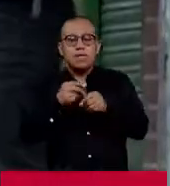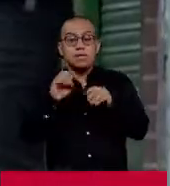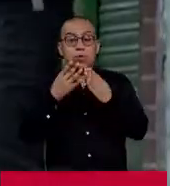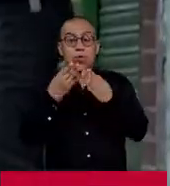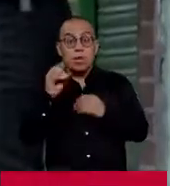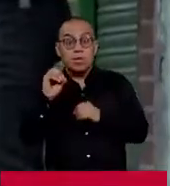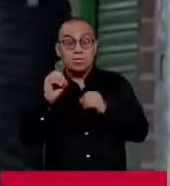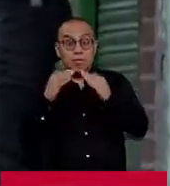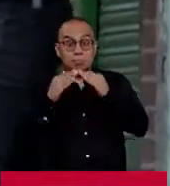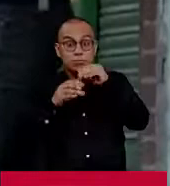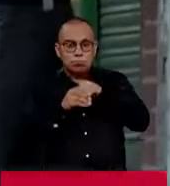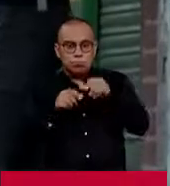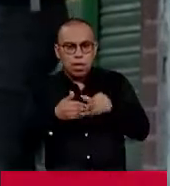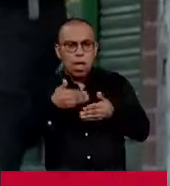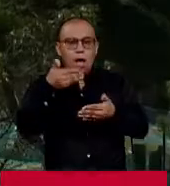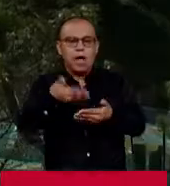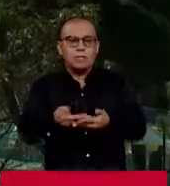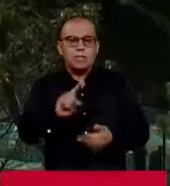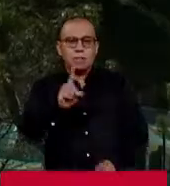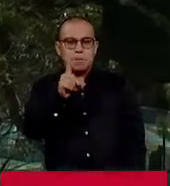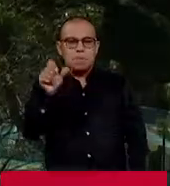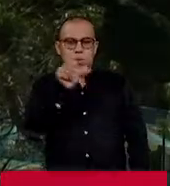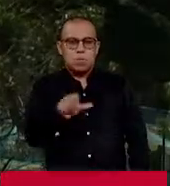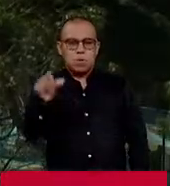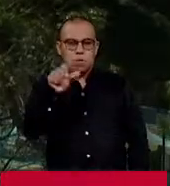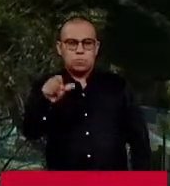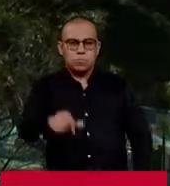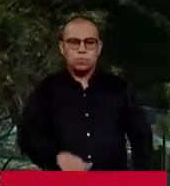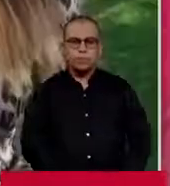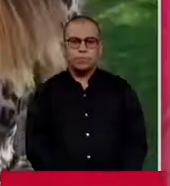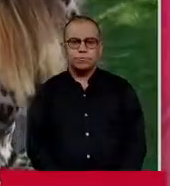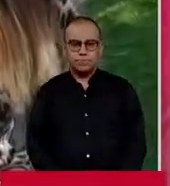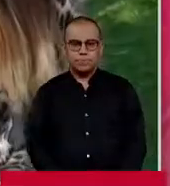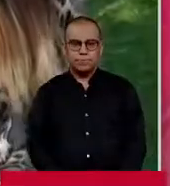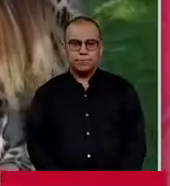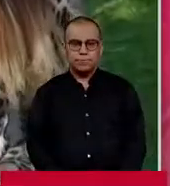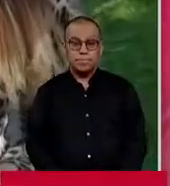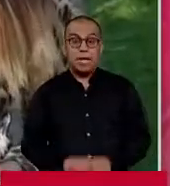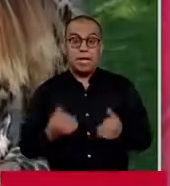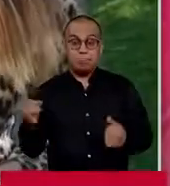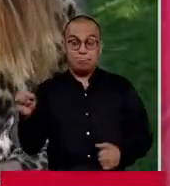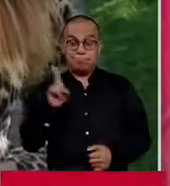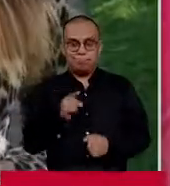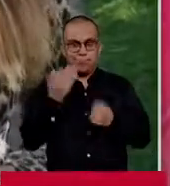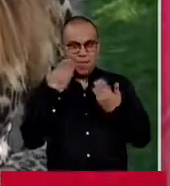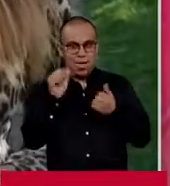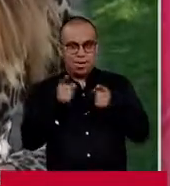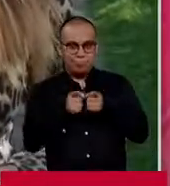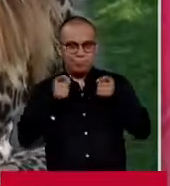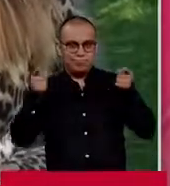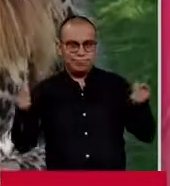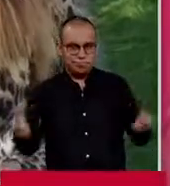cuarentena nacional que quedó hasta el 1 de agosto. Yo soy Ani Duarte para Noticias Capital.